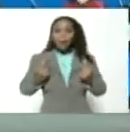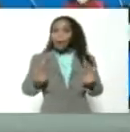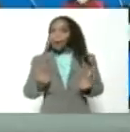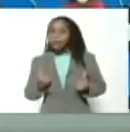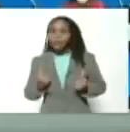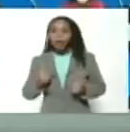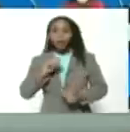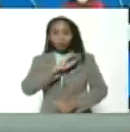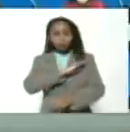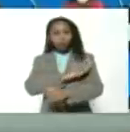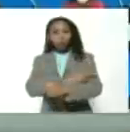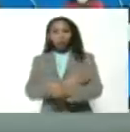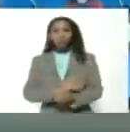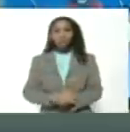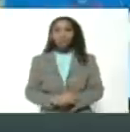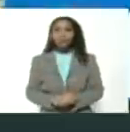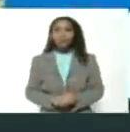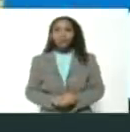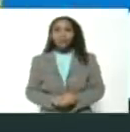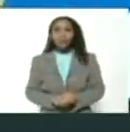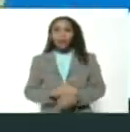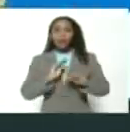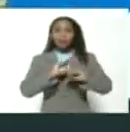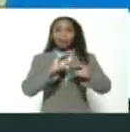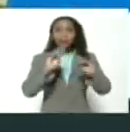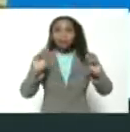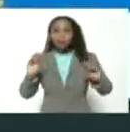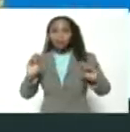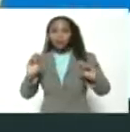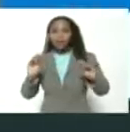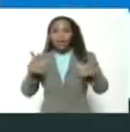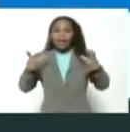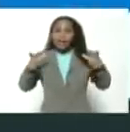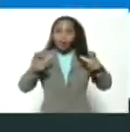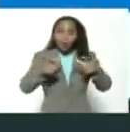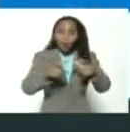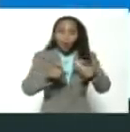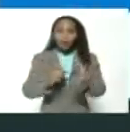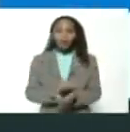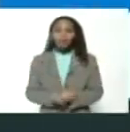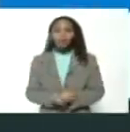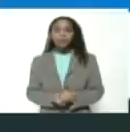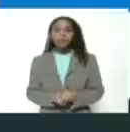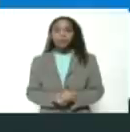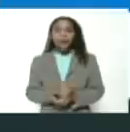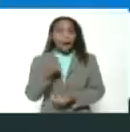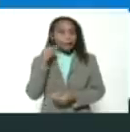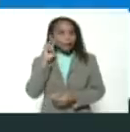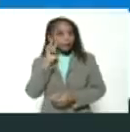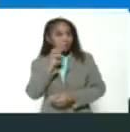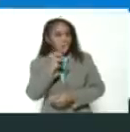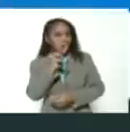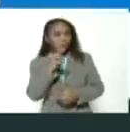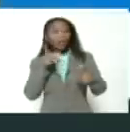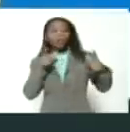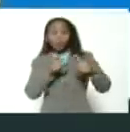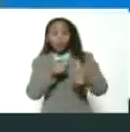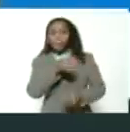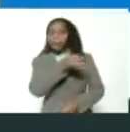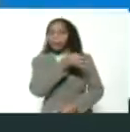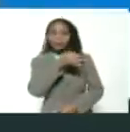su poder, convocándose en plenaria, en reuniones, Ayer vi una plenaria